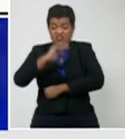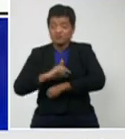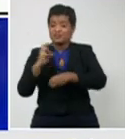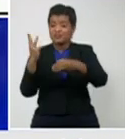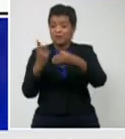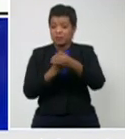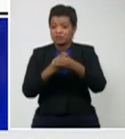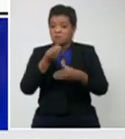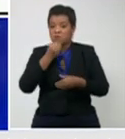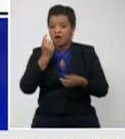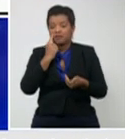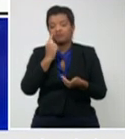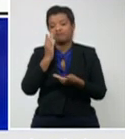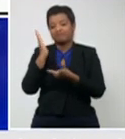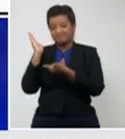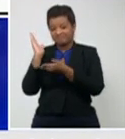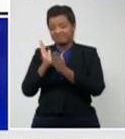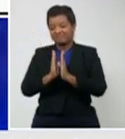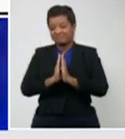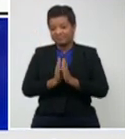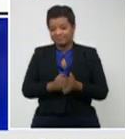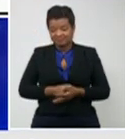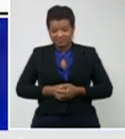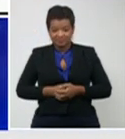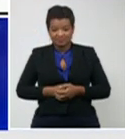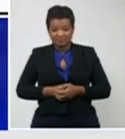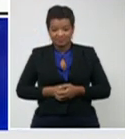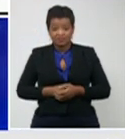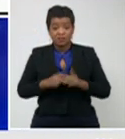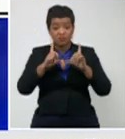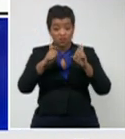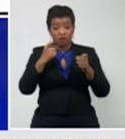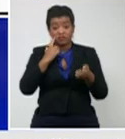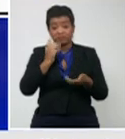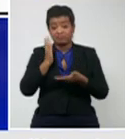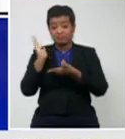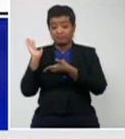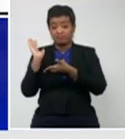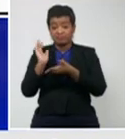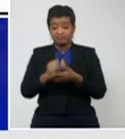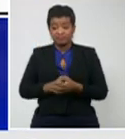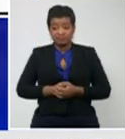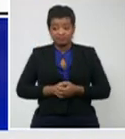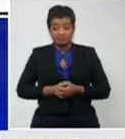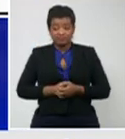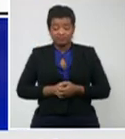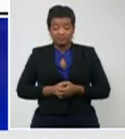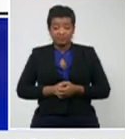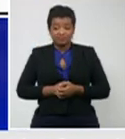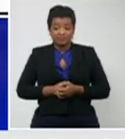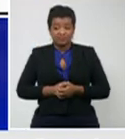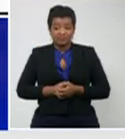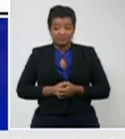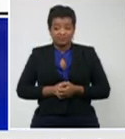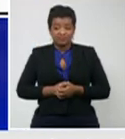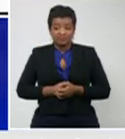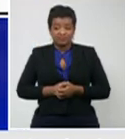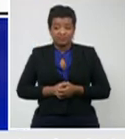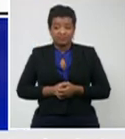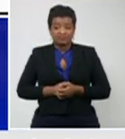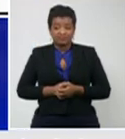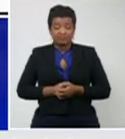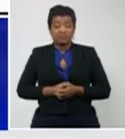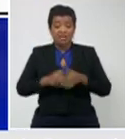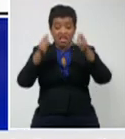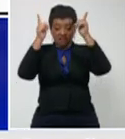posible, el apoyo gráfico en estos momentos da cuenta de esta noticia. Cuba Debate, la imagen de un enfermero